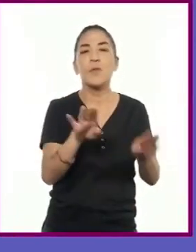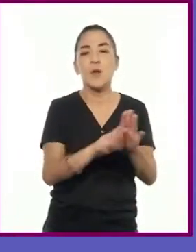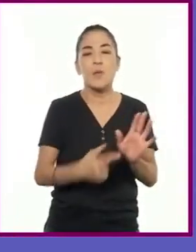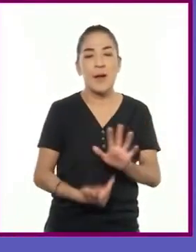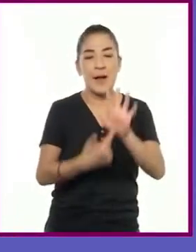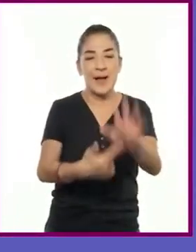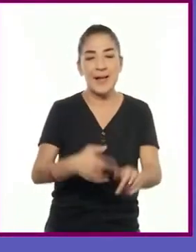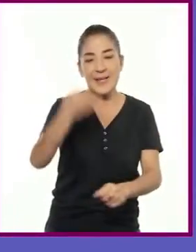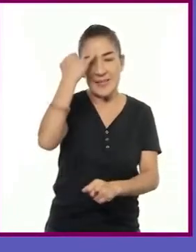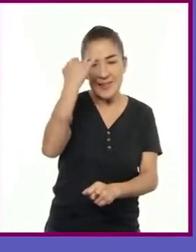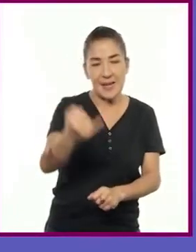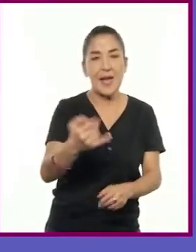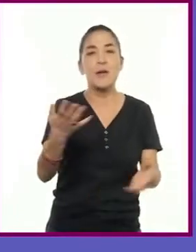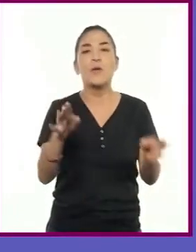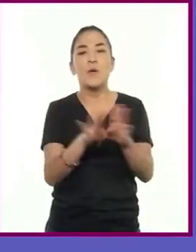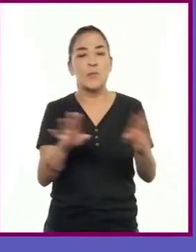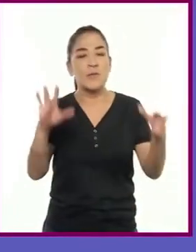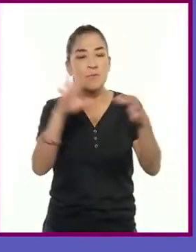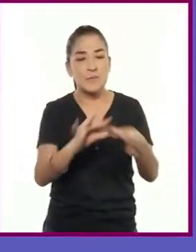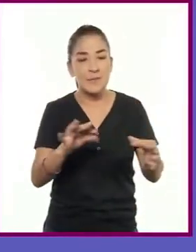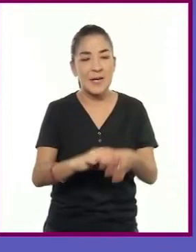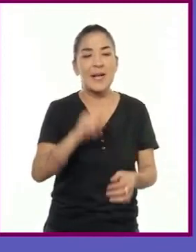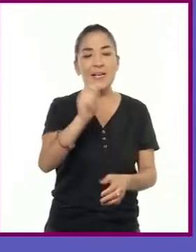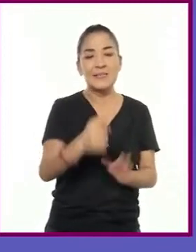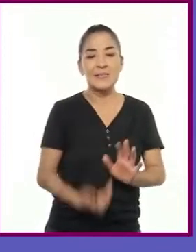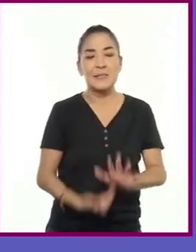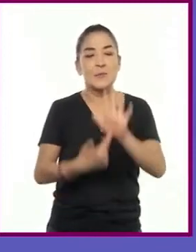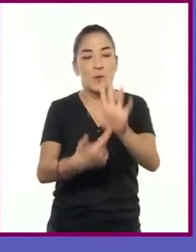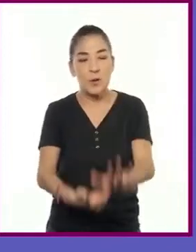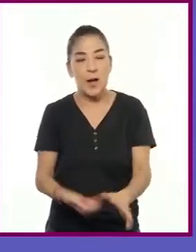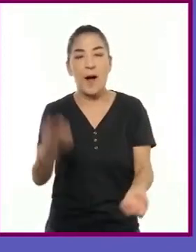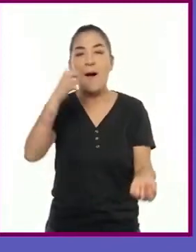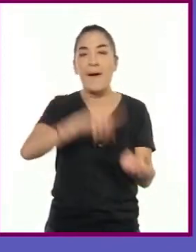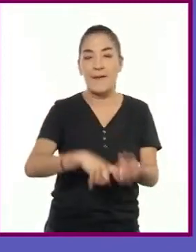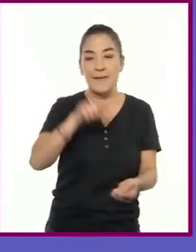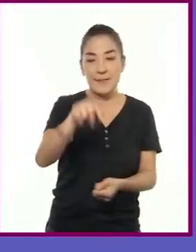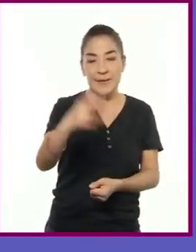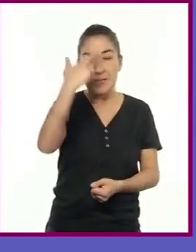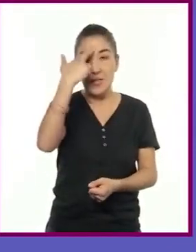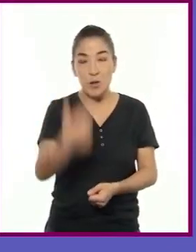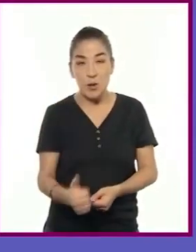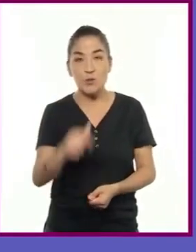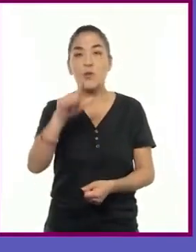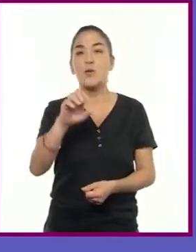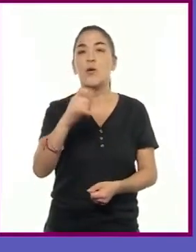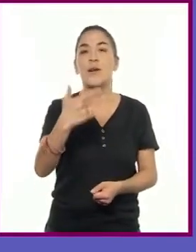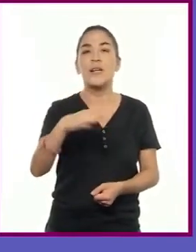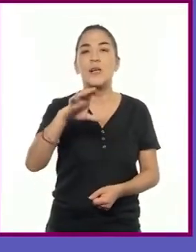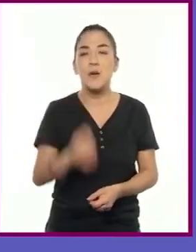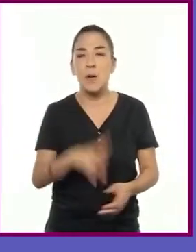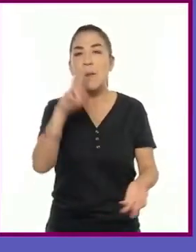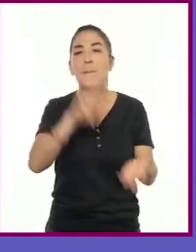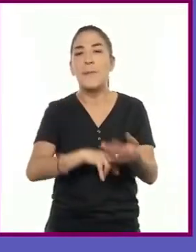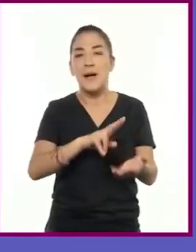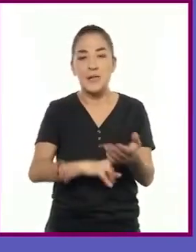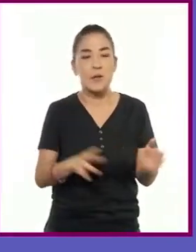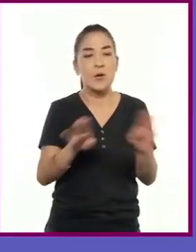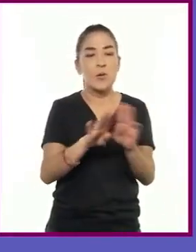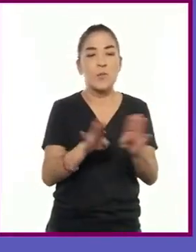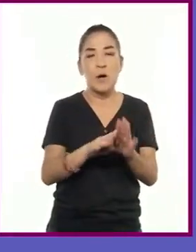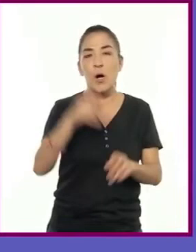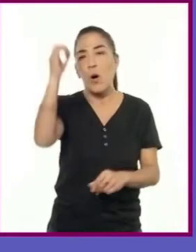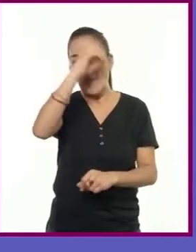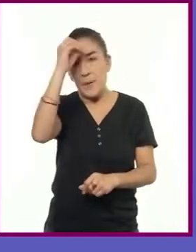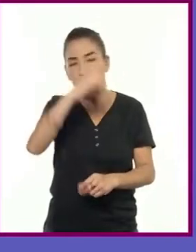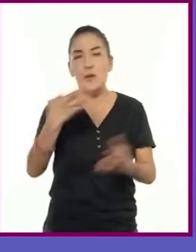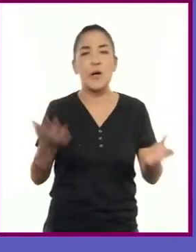exposición de ideas cuya finalidad es demostrar, mediante razonamientos lógicos, la validez de un punto de